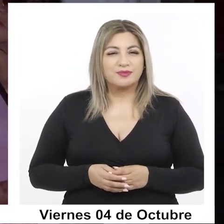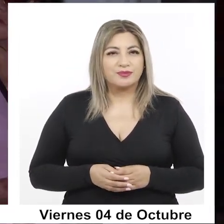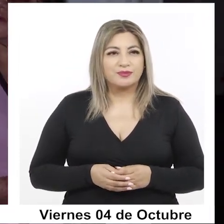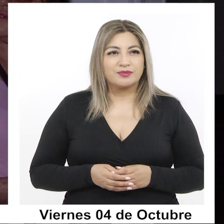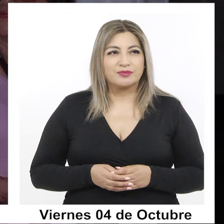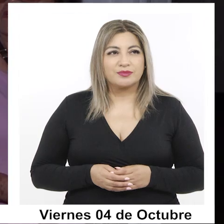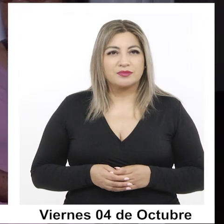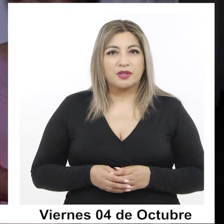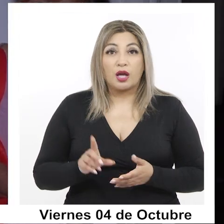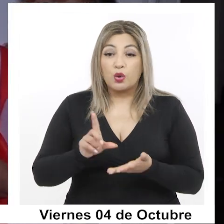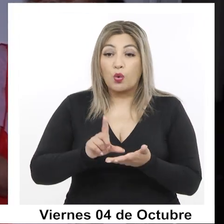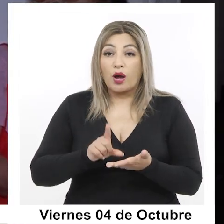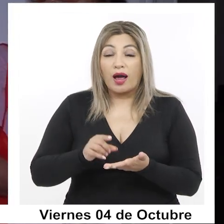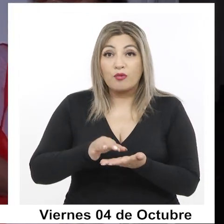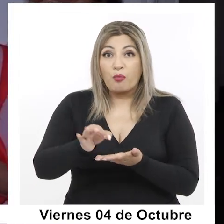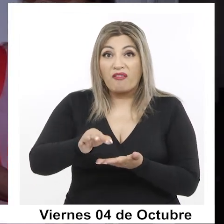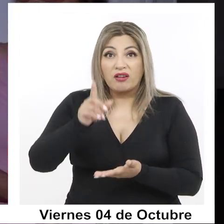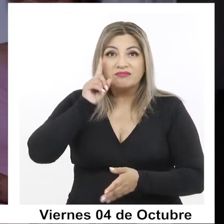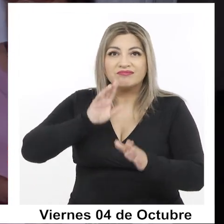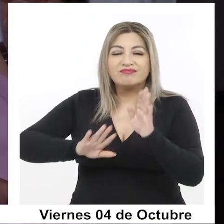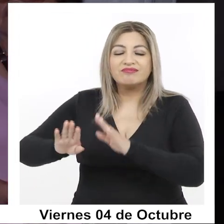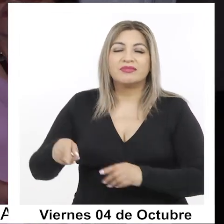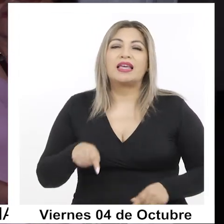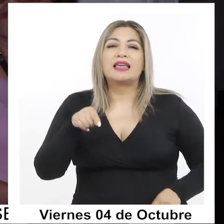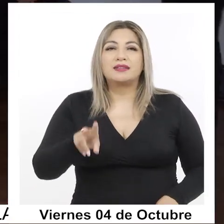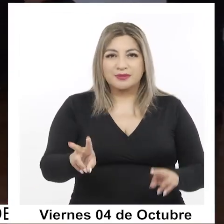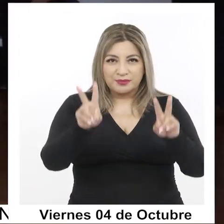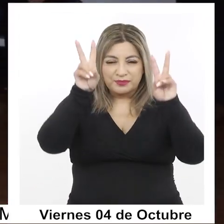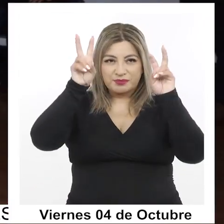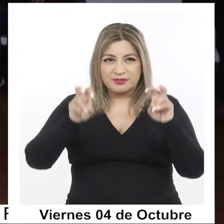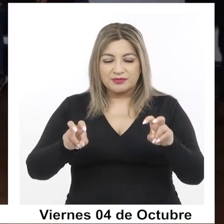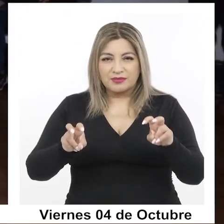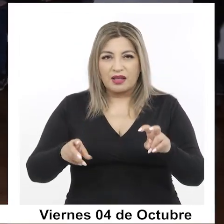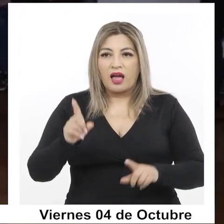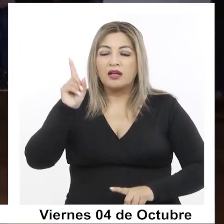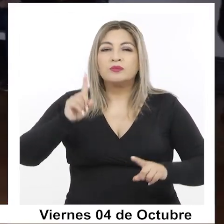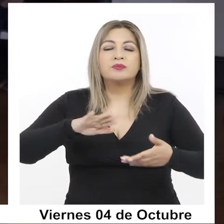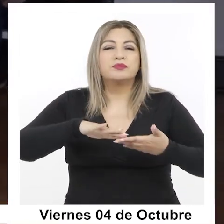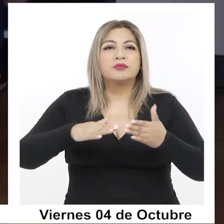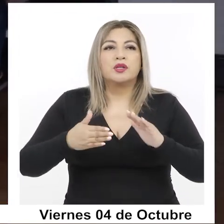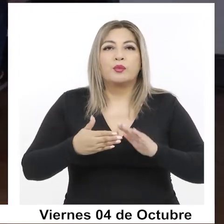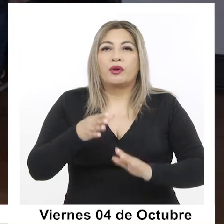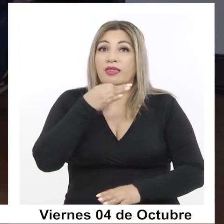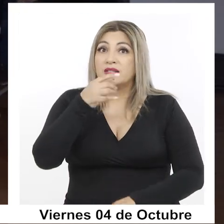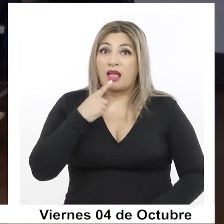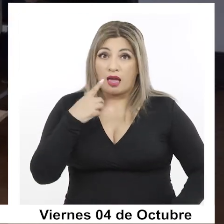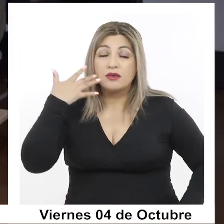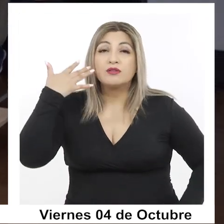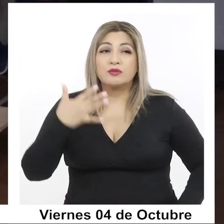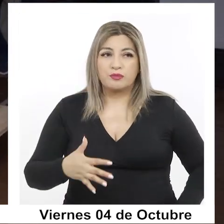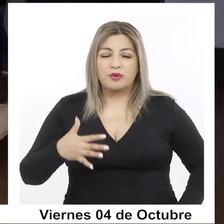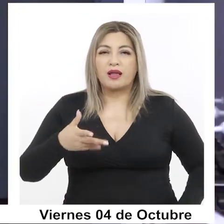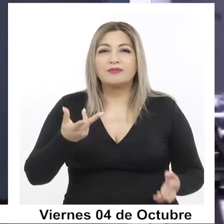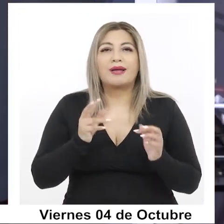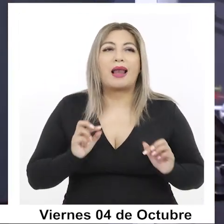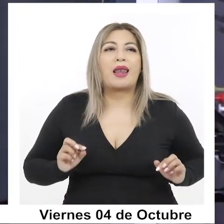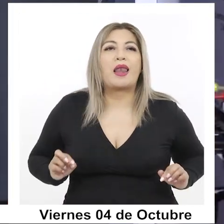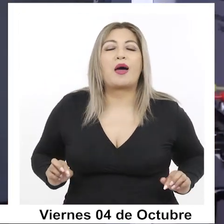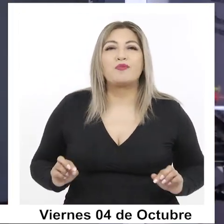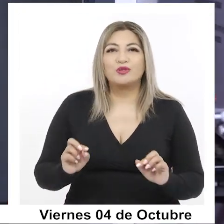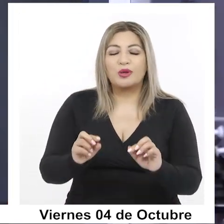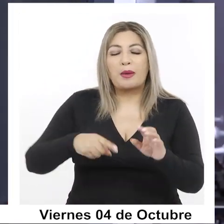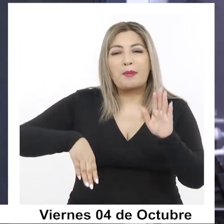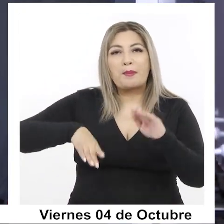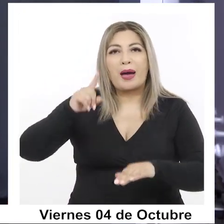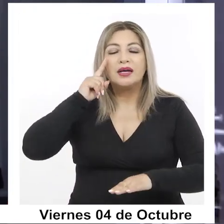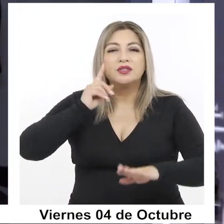a un territorio. Justamente un aspecto que desde las comunidades valoraron es la posibilidad de mayor